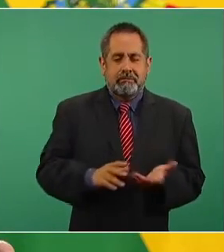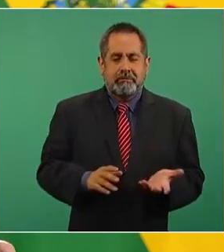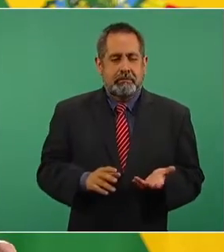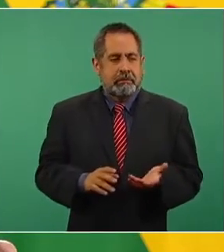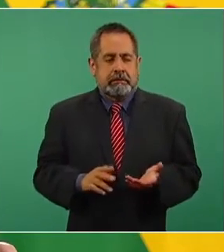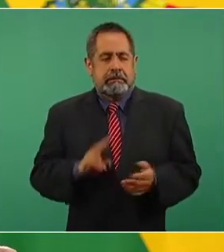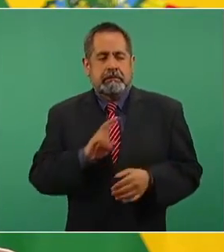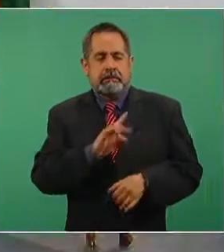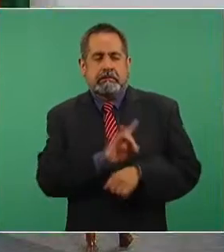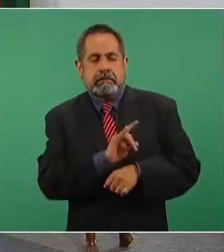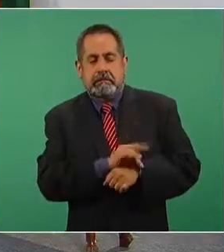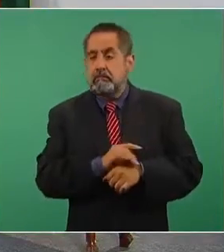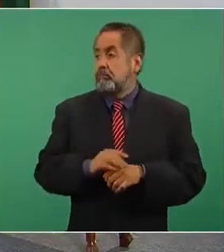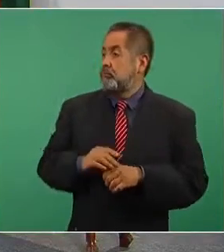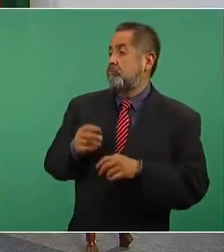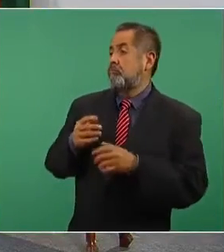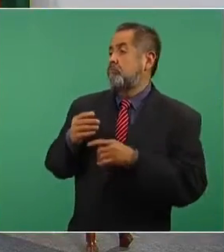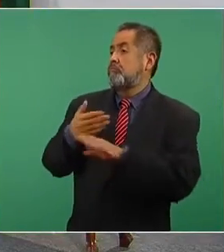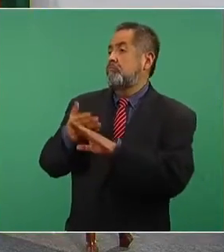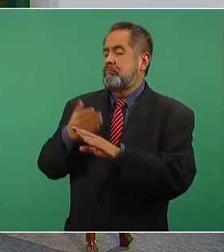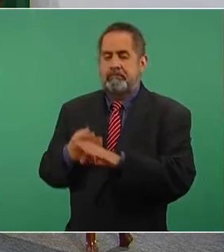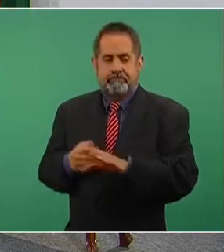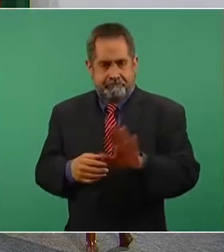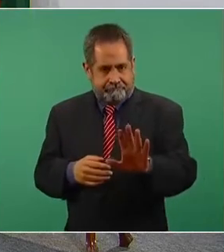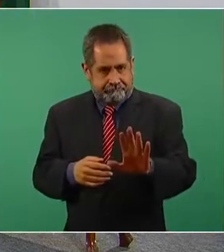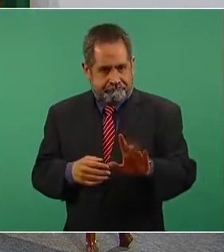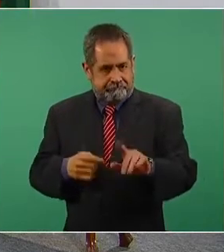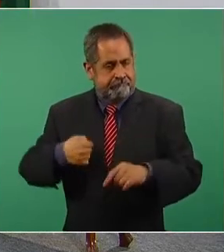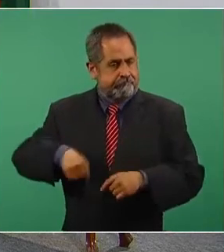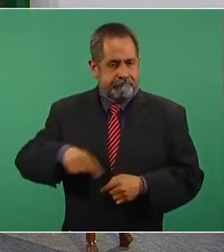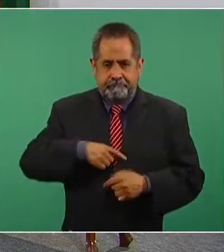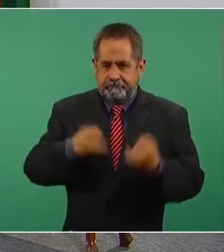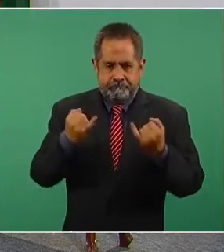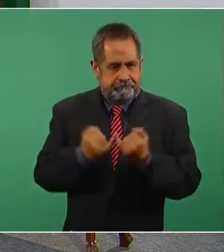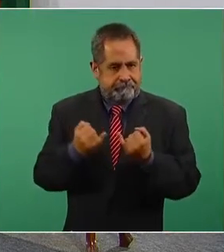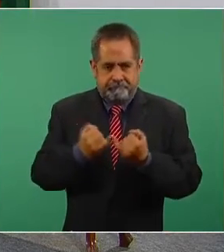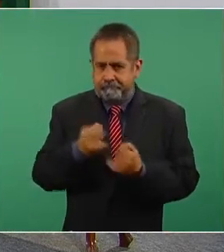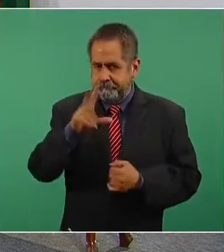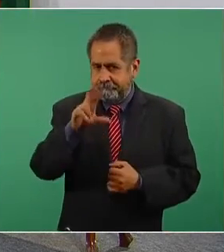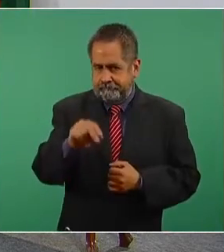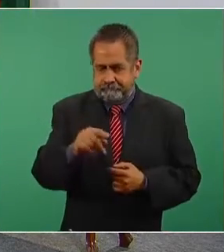Entonces, no somos iguales.